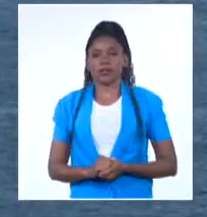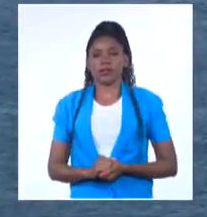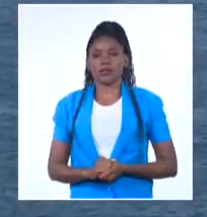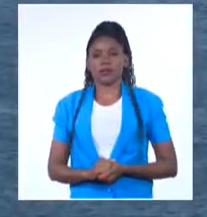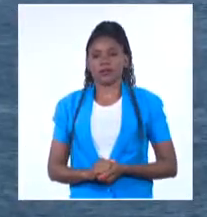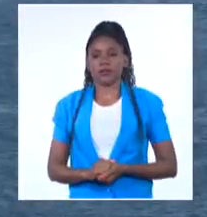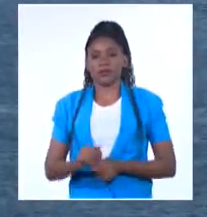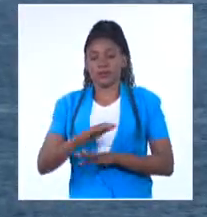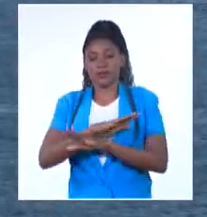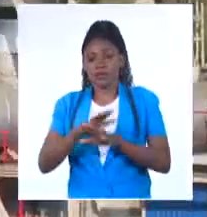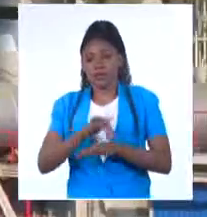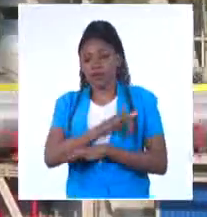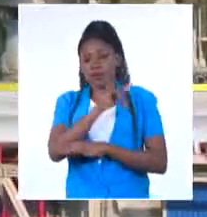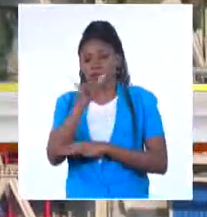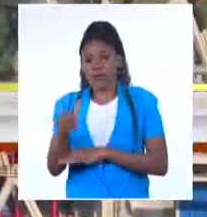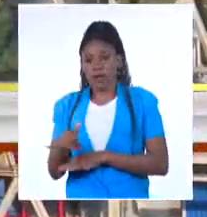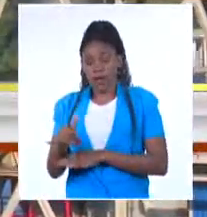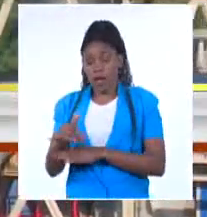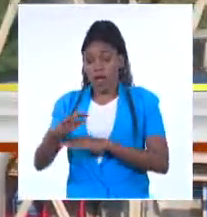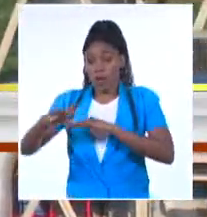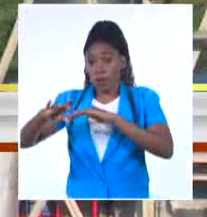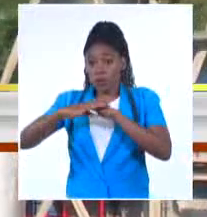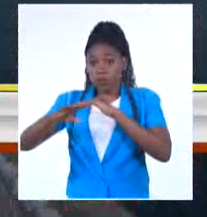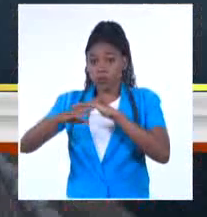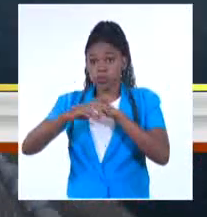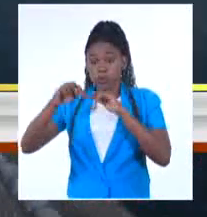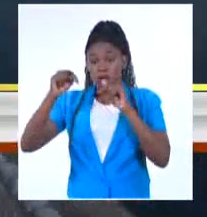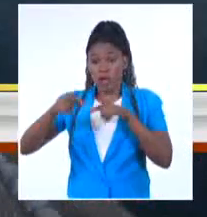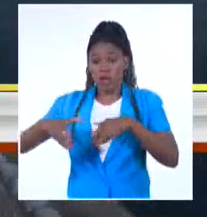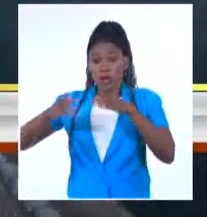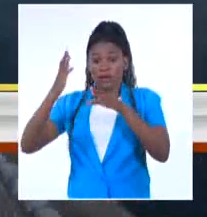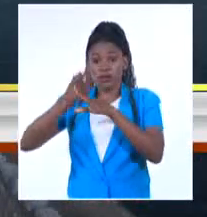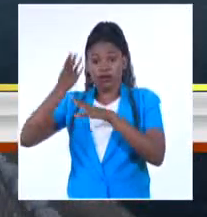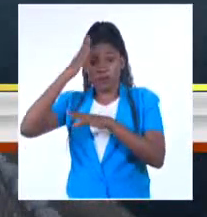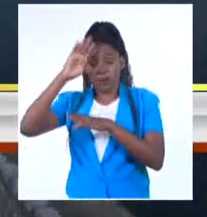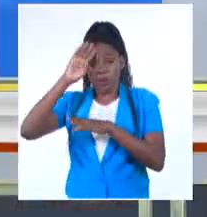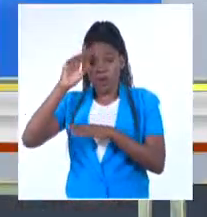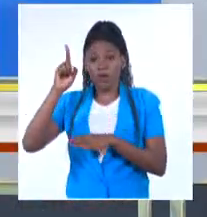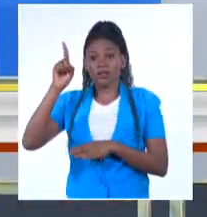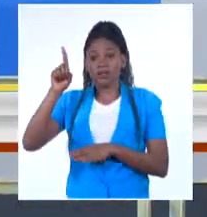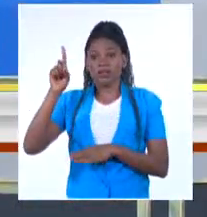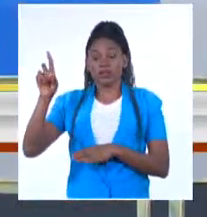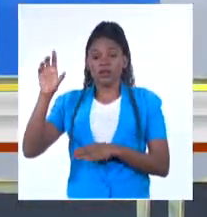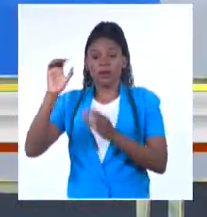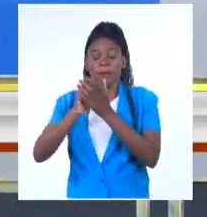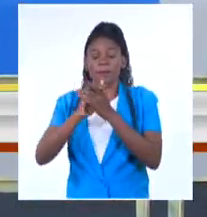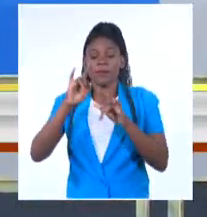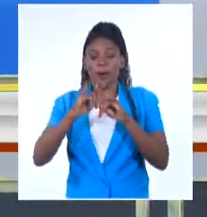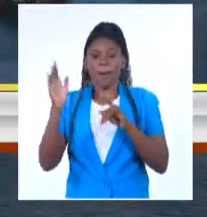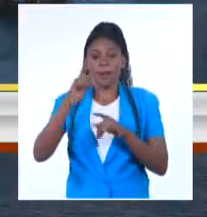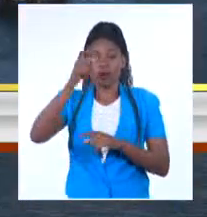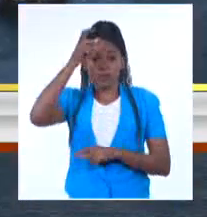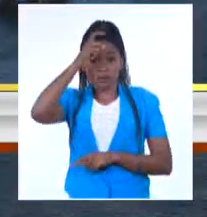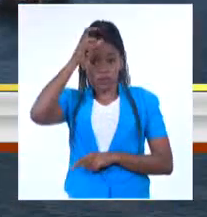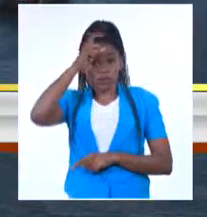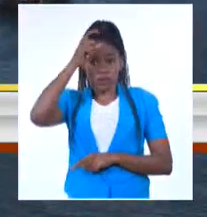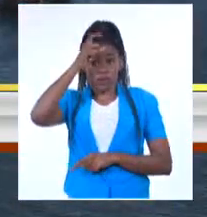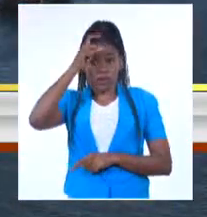Ya se encuentra en la bahía de Santiago de Cuba la central eléctrica flotante de 110 megawatts procedente de Turquía.